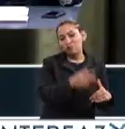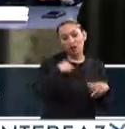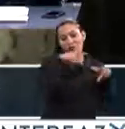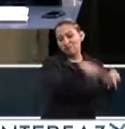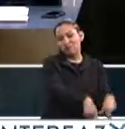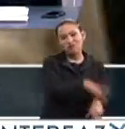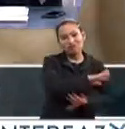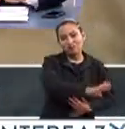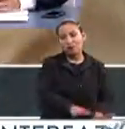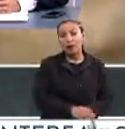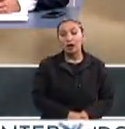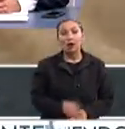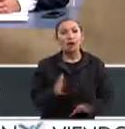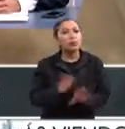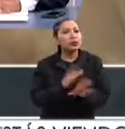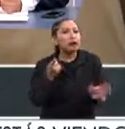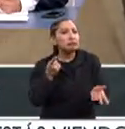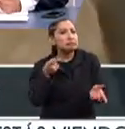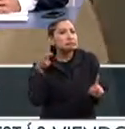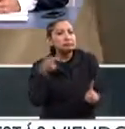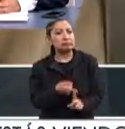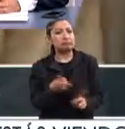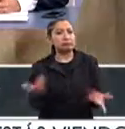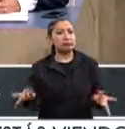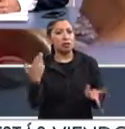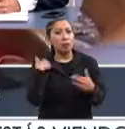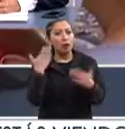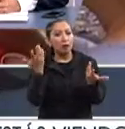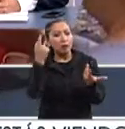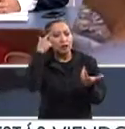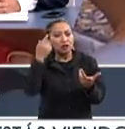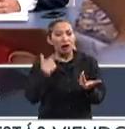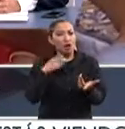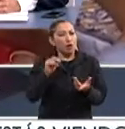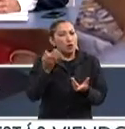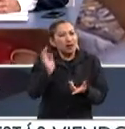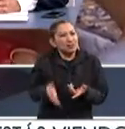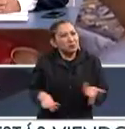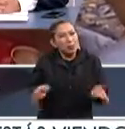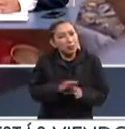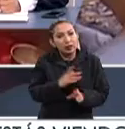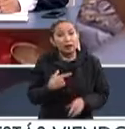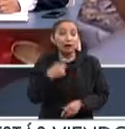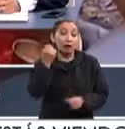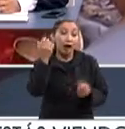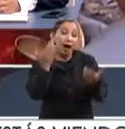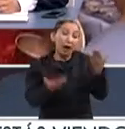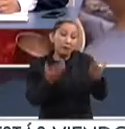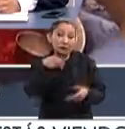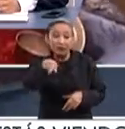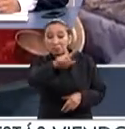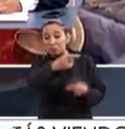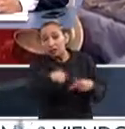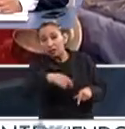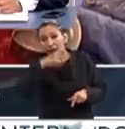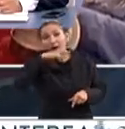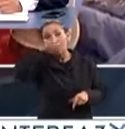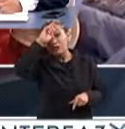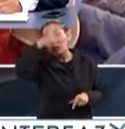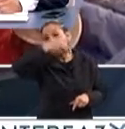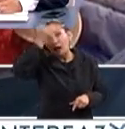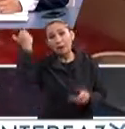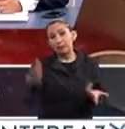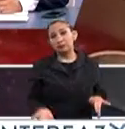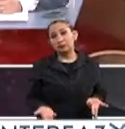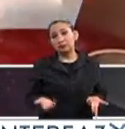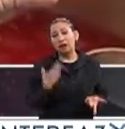amplia, directa, entrar a esta cultura de la donación? A veces es desconocimiento. Nosotros creemos que es gran parte